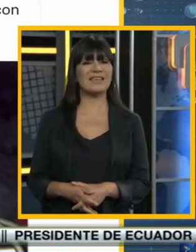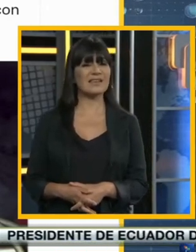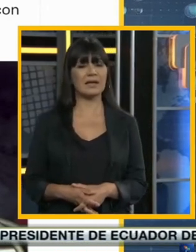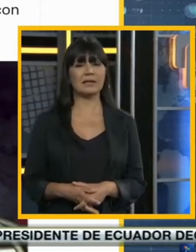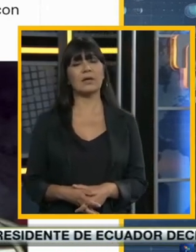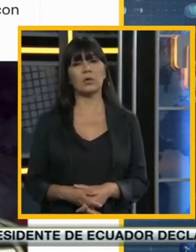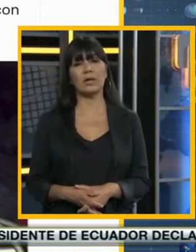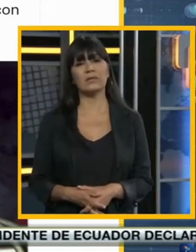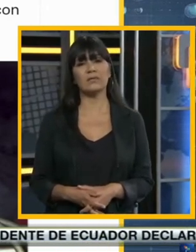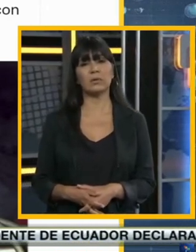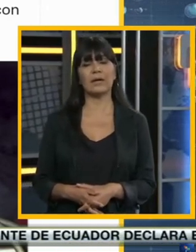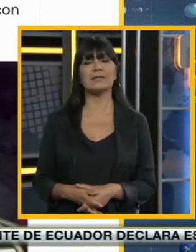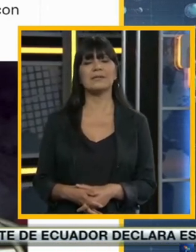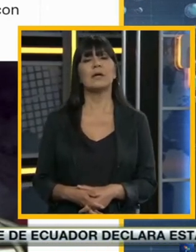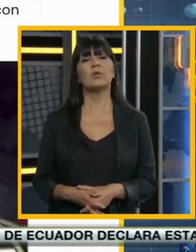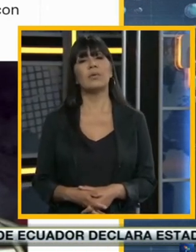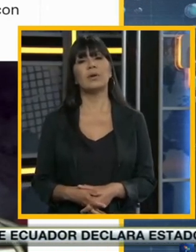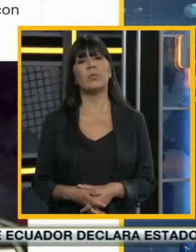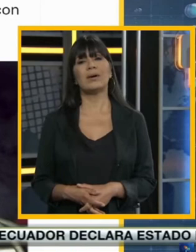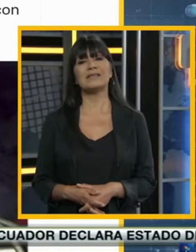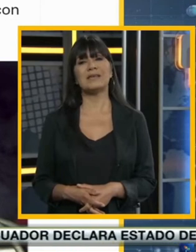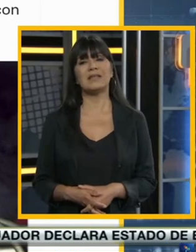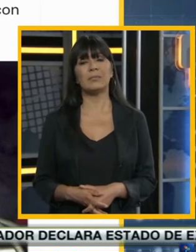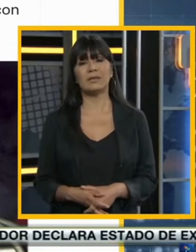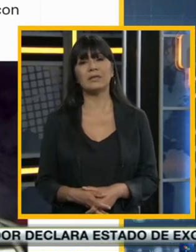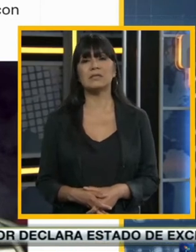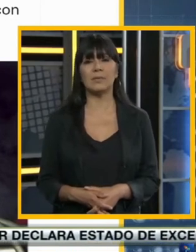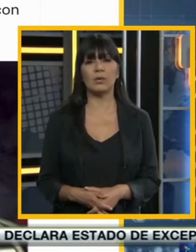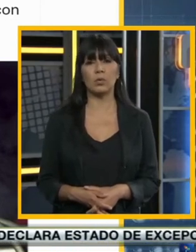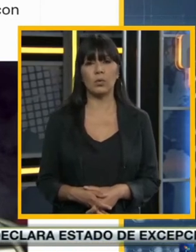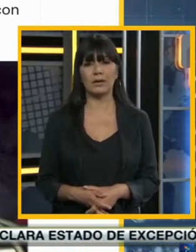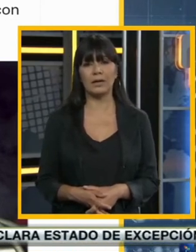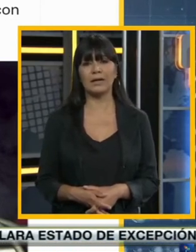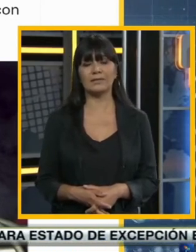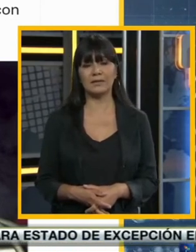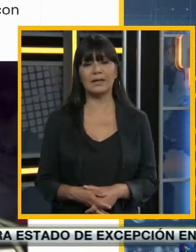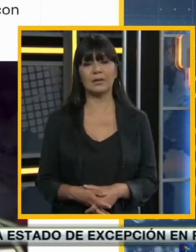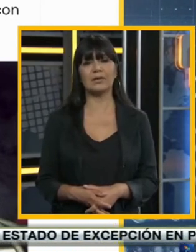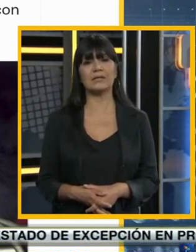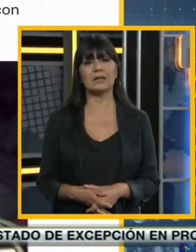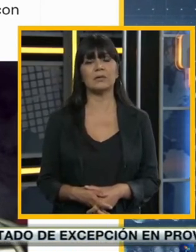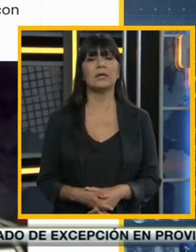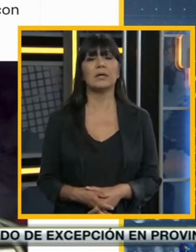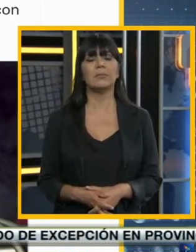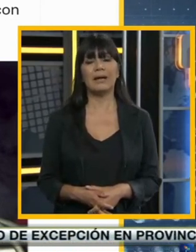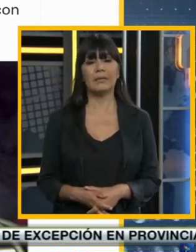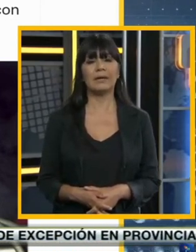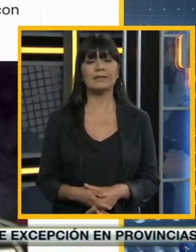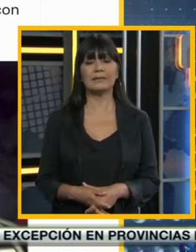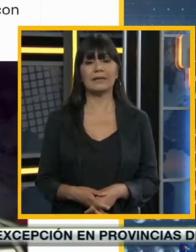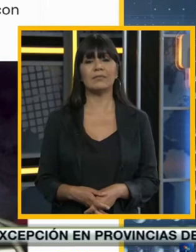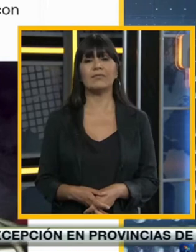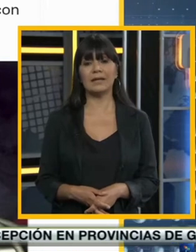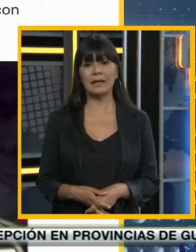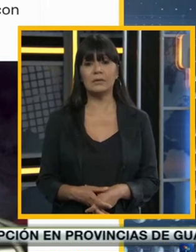hubiesen desalentado con las dificultades, no habría un país independiente llamado Cuba. Así de claro está citando